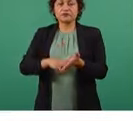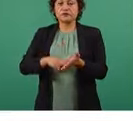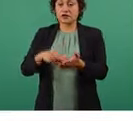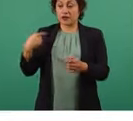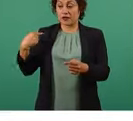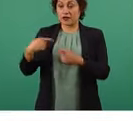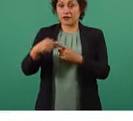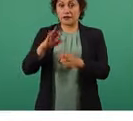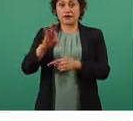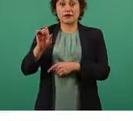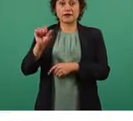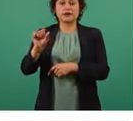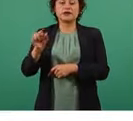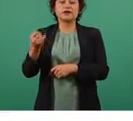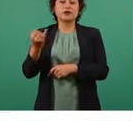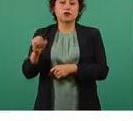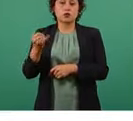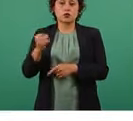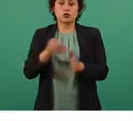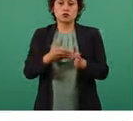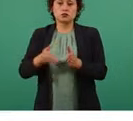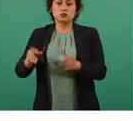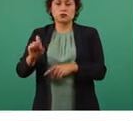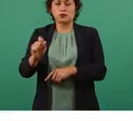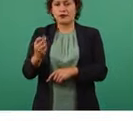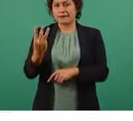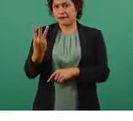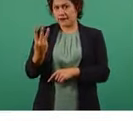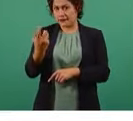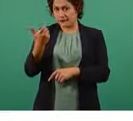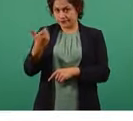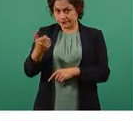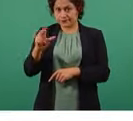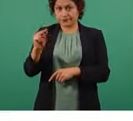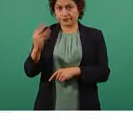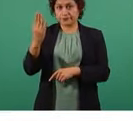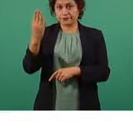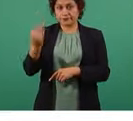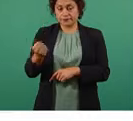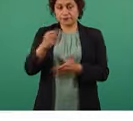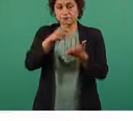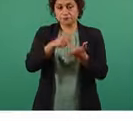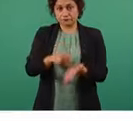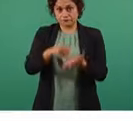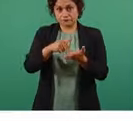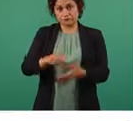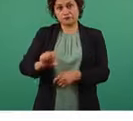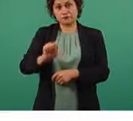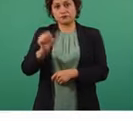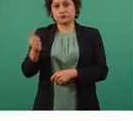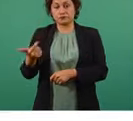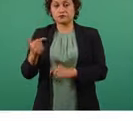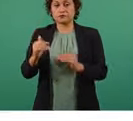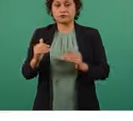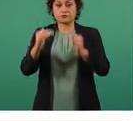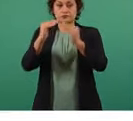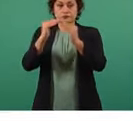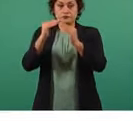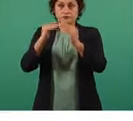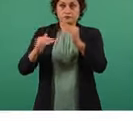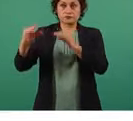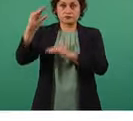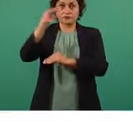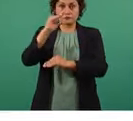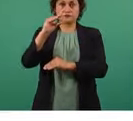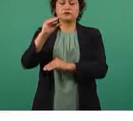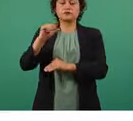el gas en cilindro promedió 23 pesos con 89 centavos por kilo, mientras que el gas estacionario tuvo un precio